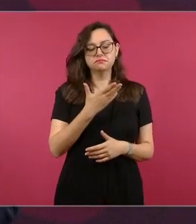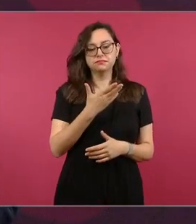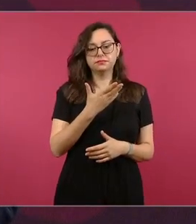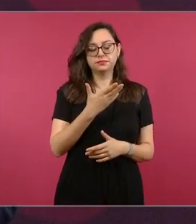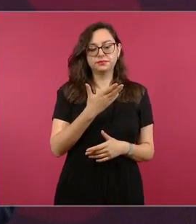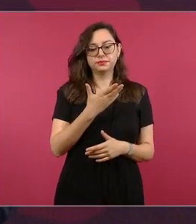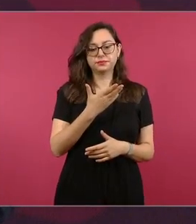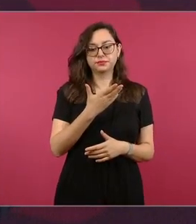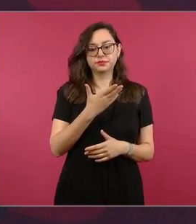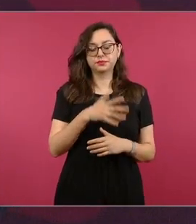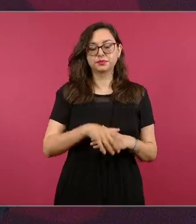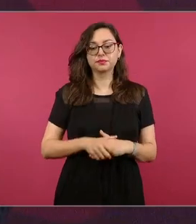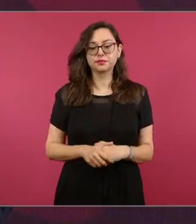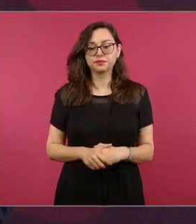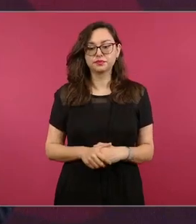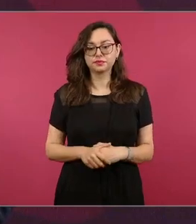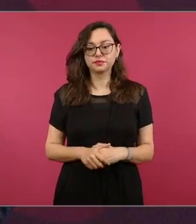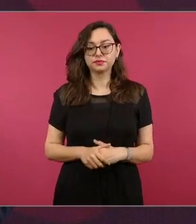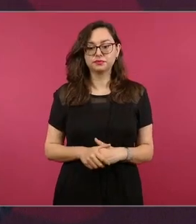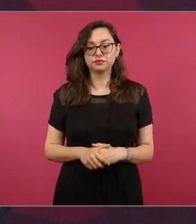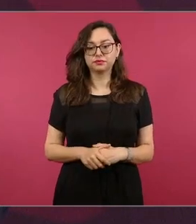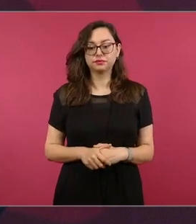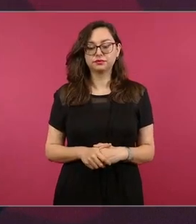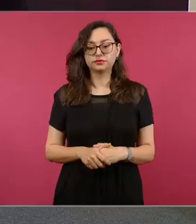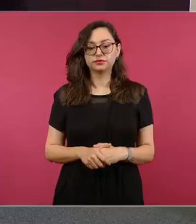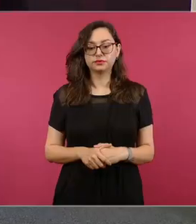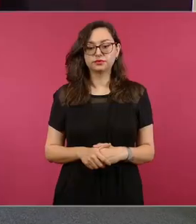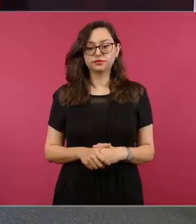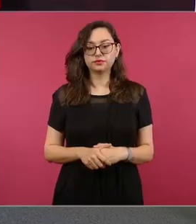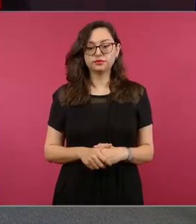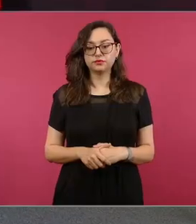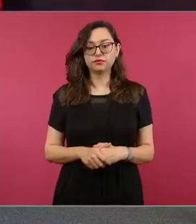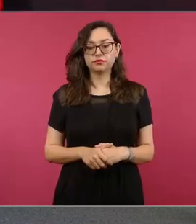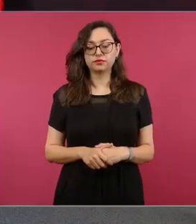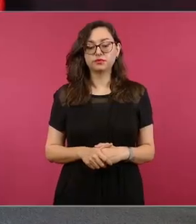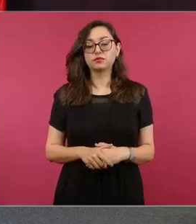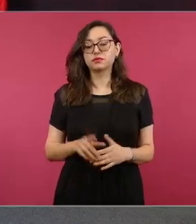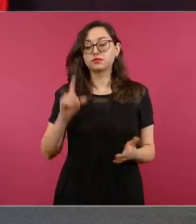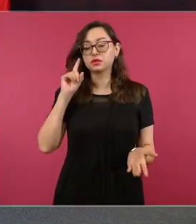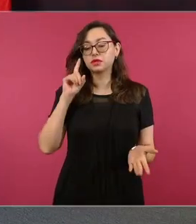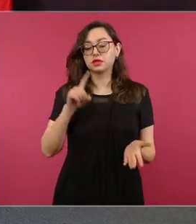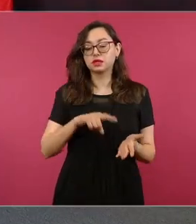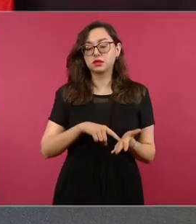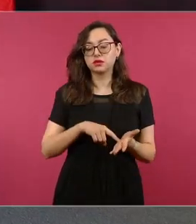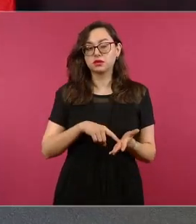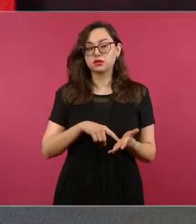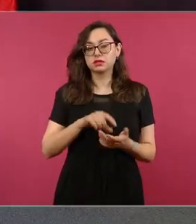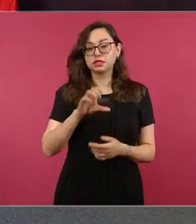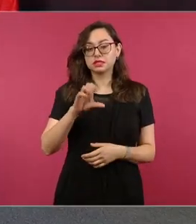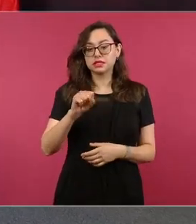creo que fueron alrededor de 60